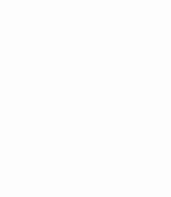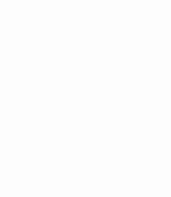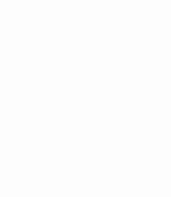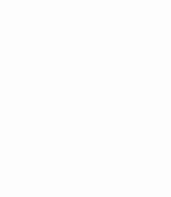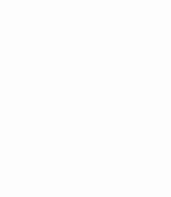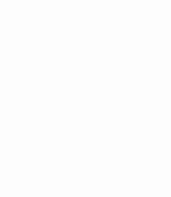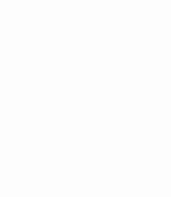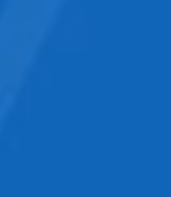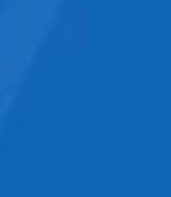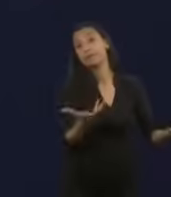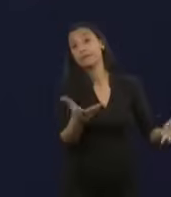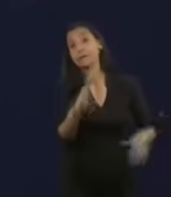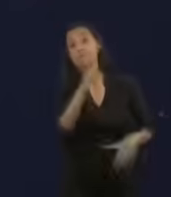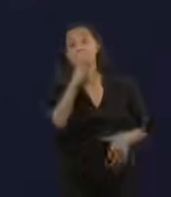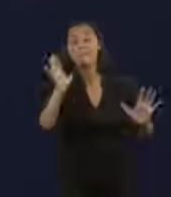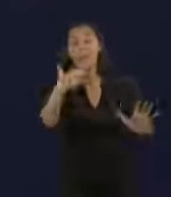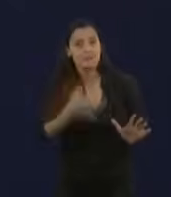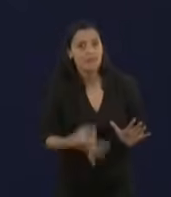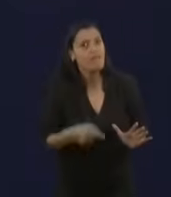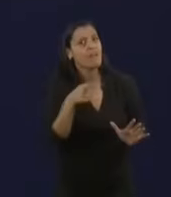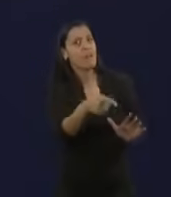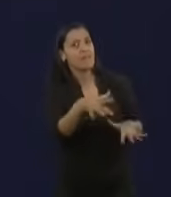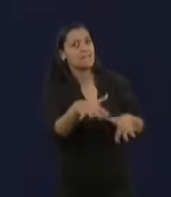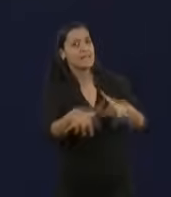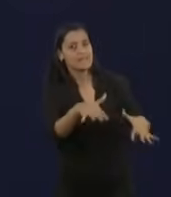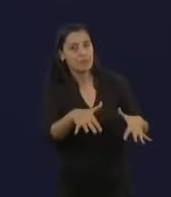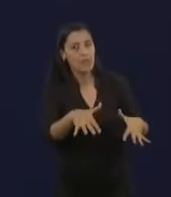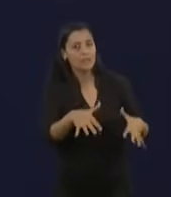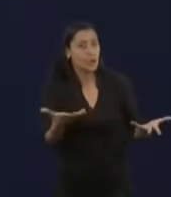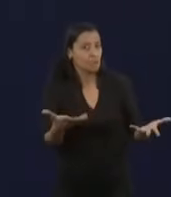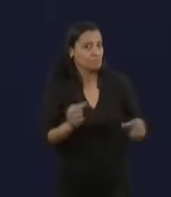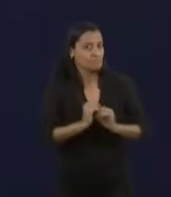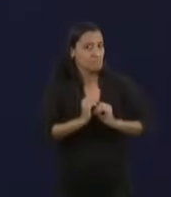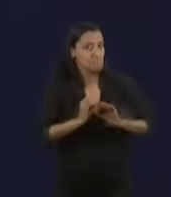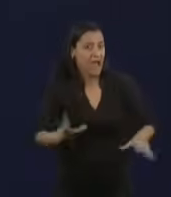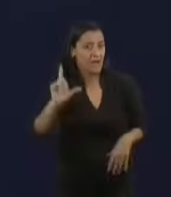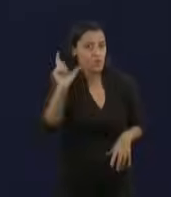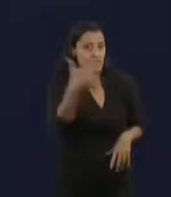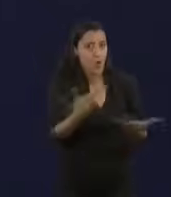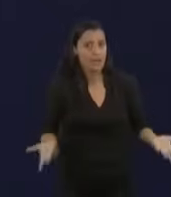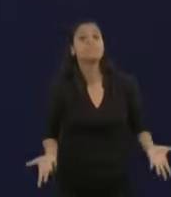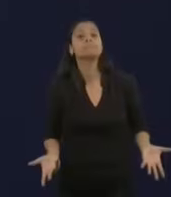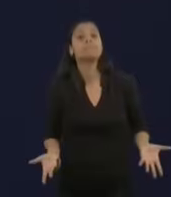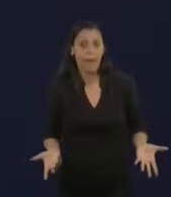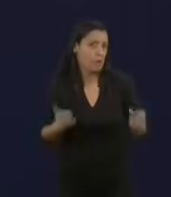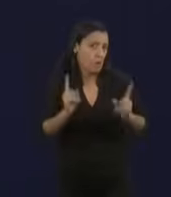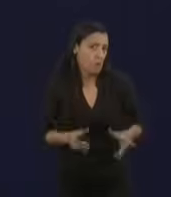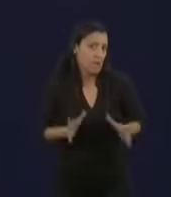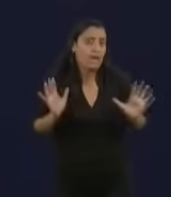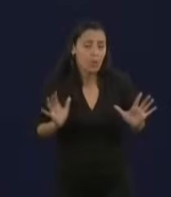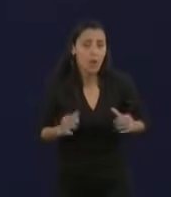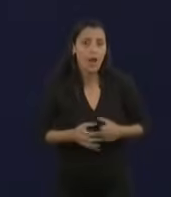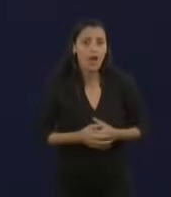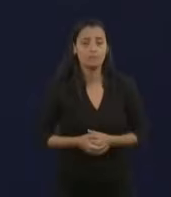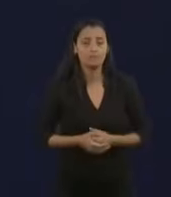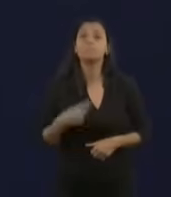eh nos parece la verdad algo eh descabellado absolutamente descabellado pero de todas maneras